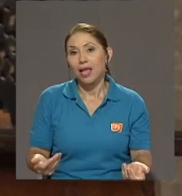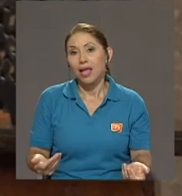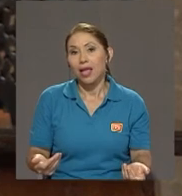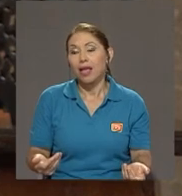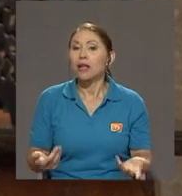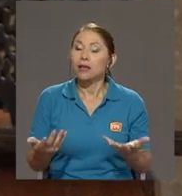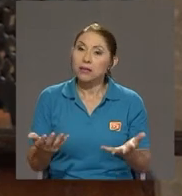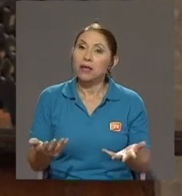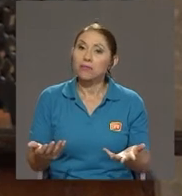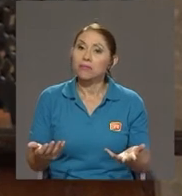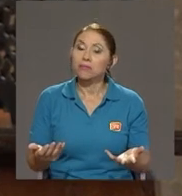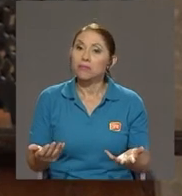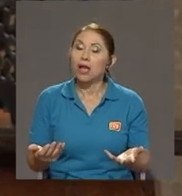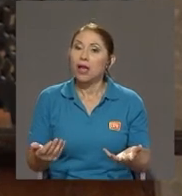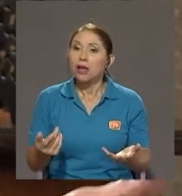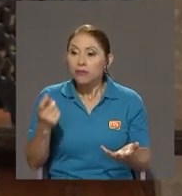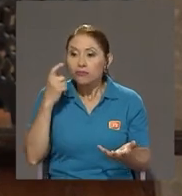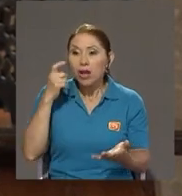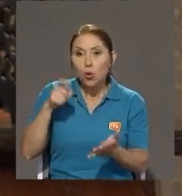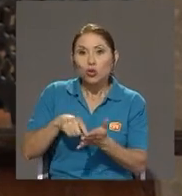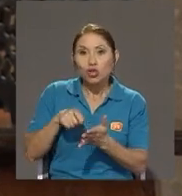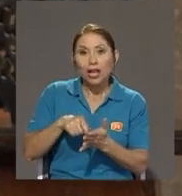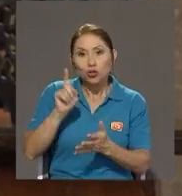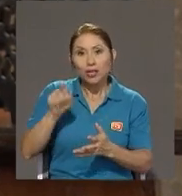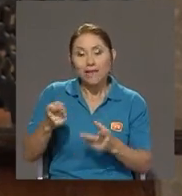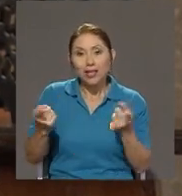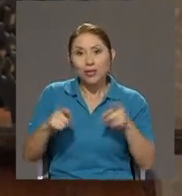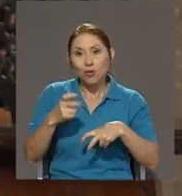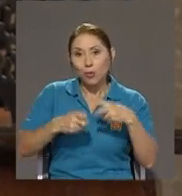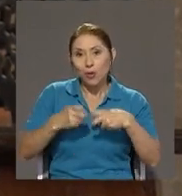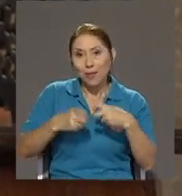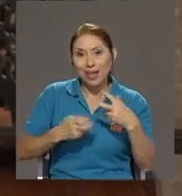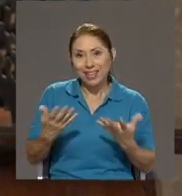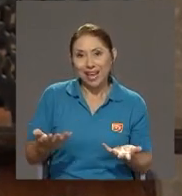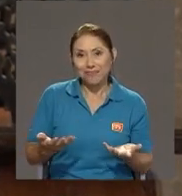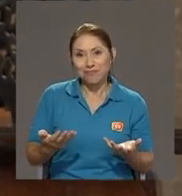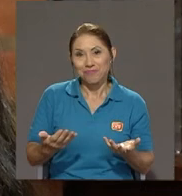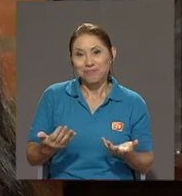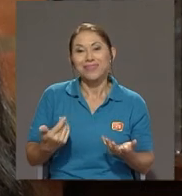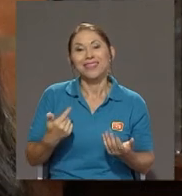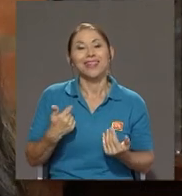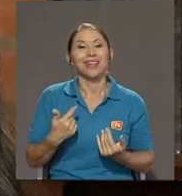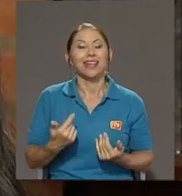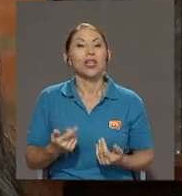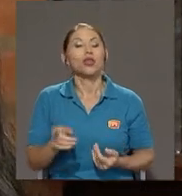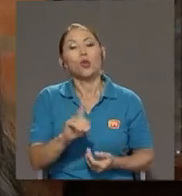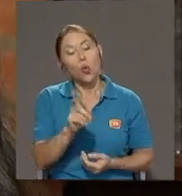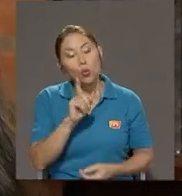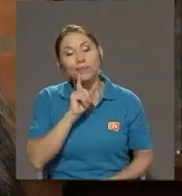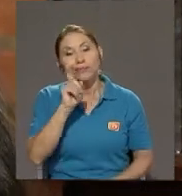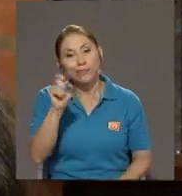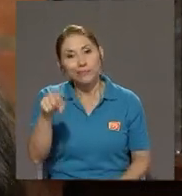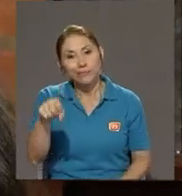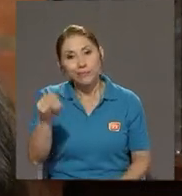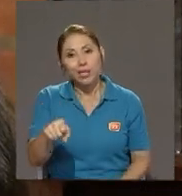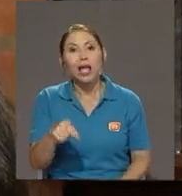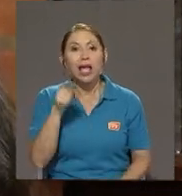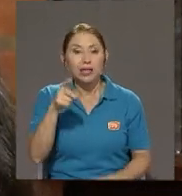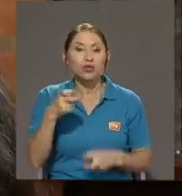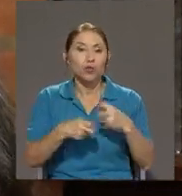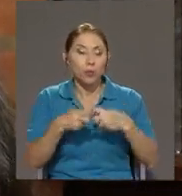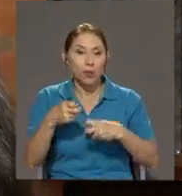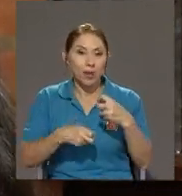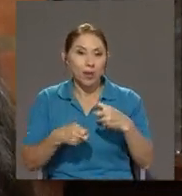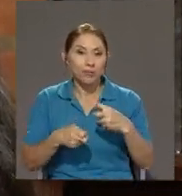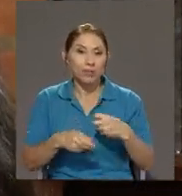reconocerlos debe tener una problemática, y ya me comí parte de su último minuto. No, indudablemente, ese es un problema,